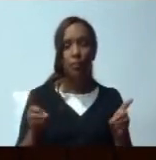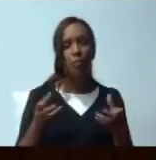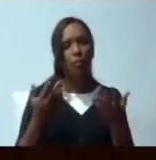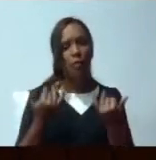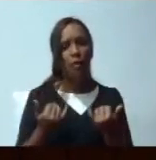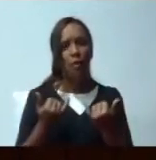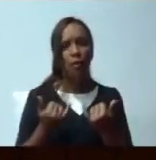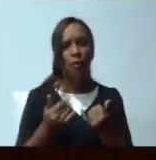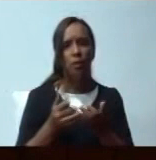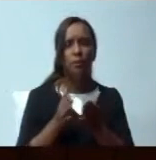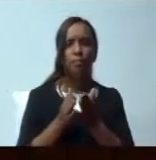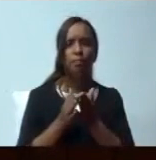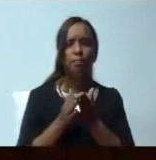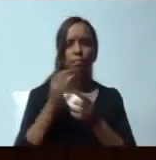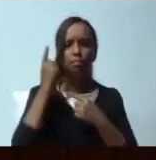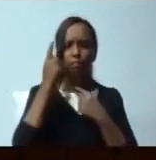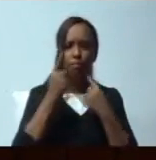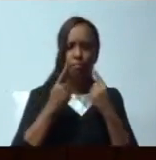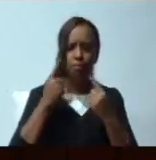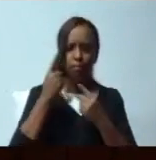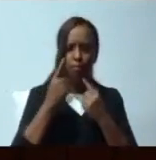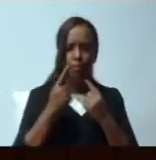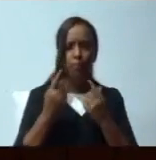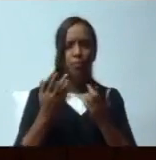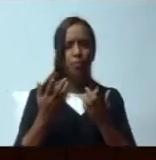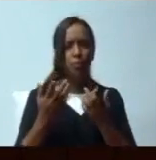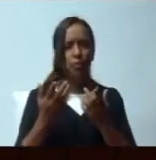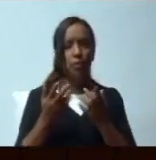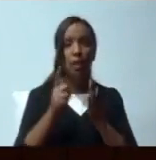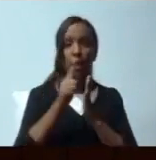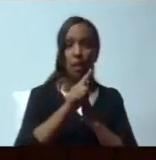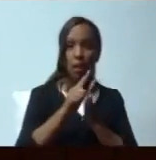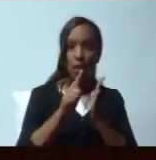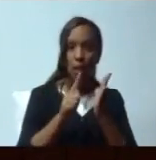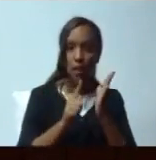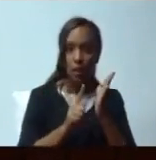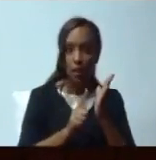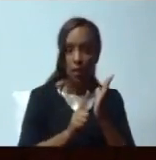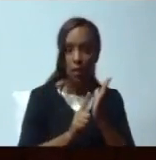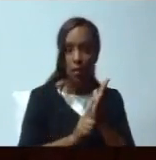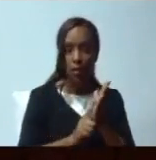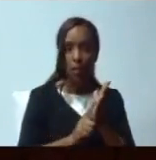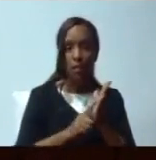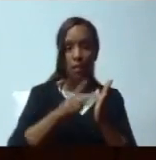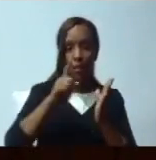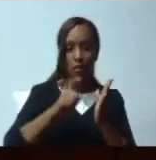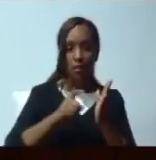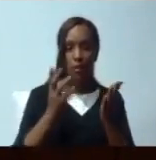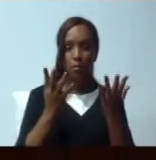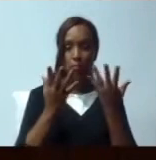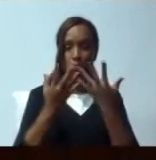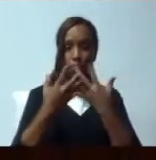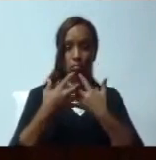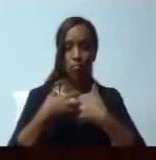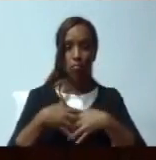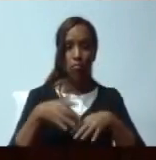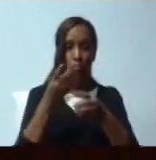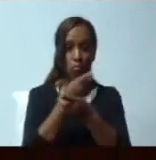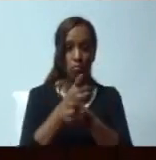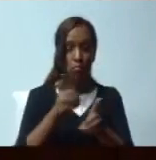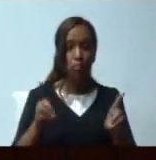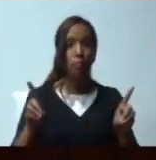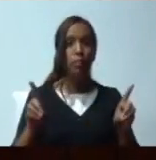indudablemente después que ha tomado una serie de leyes orientadas a la democratización de este país, no podíamos